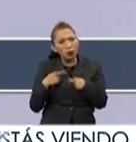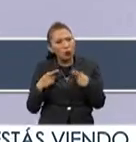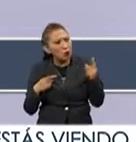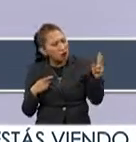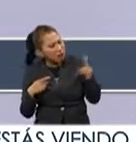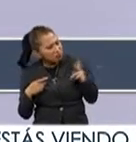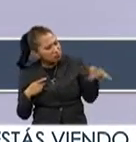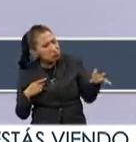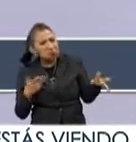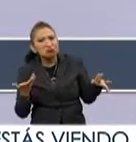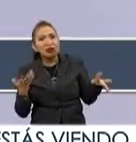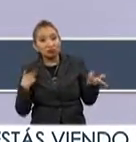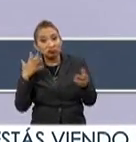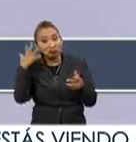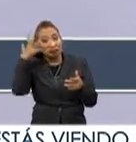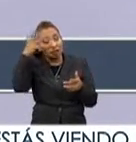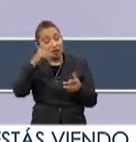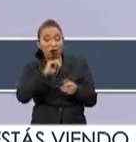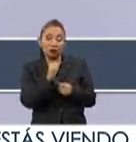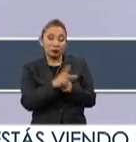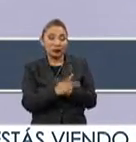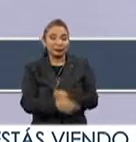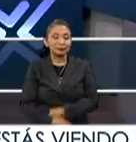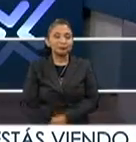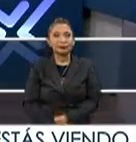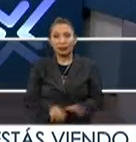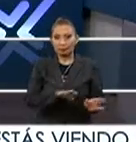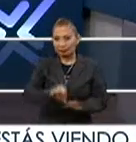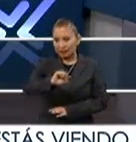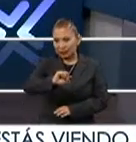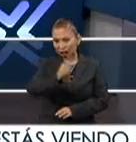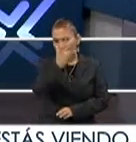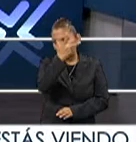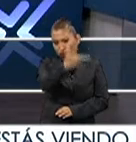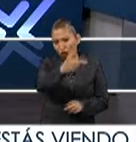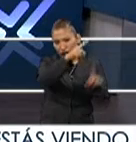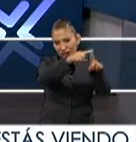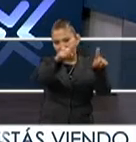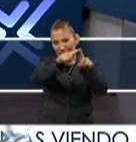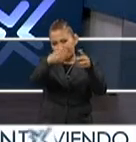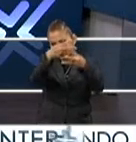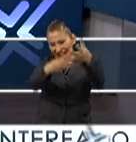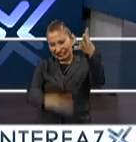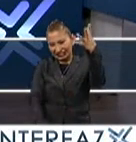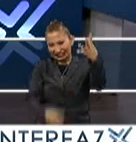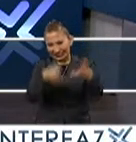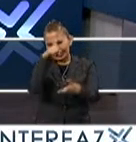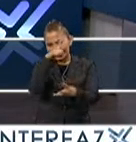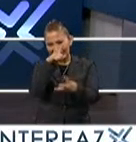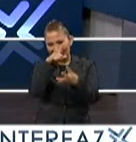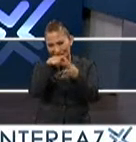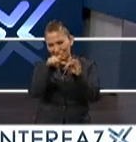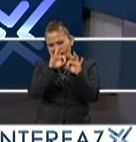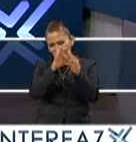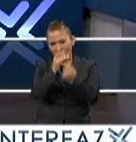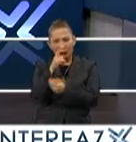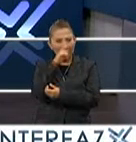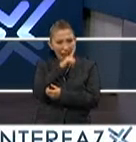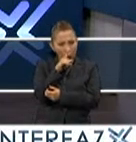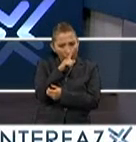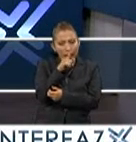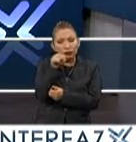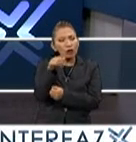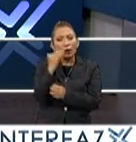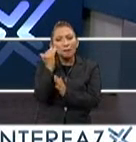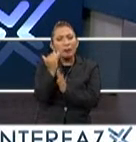originarios, verdaderamente tendremos otro país. Y dentro de estas 68 lenguas, ¿no? Lenguas indígenas, ¿cuáles son las